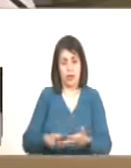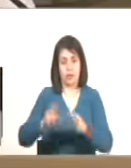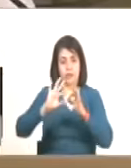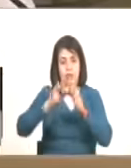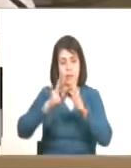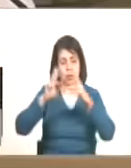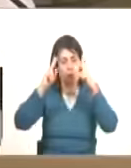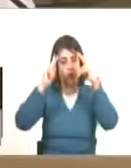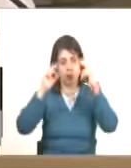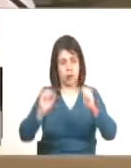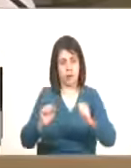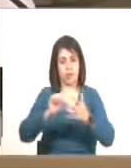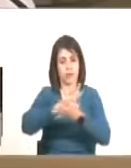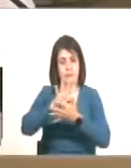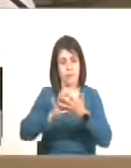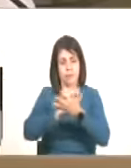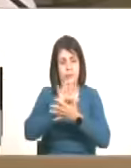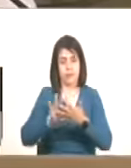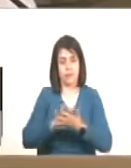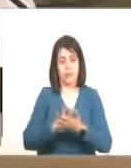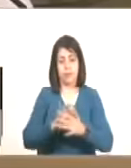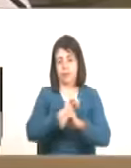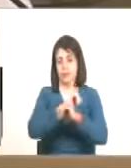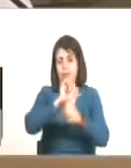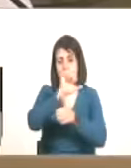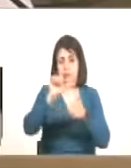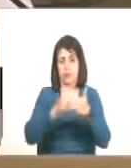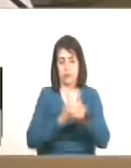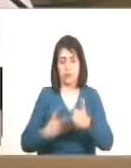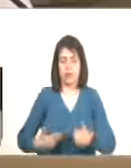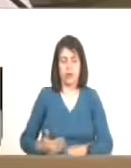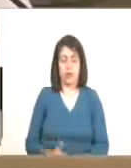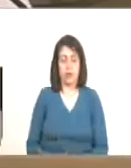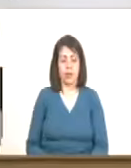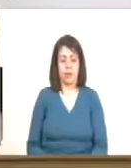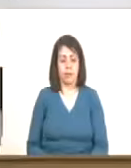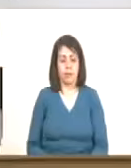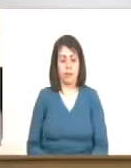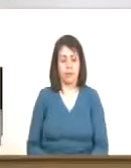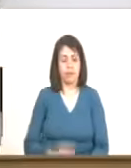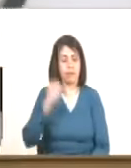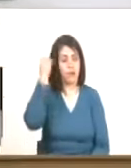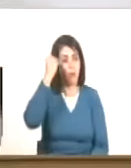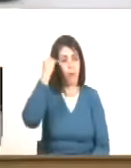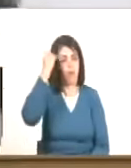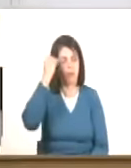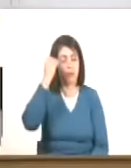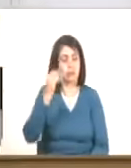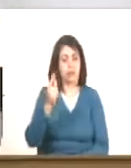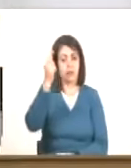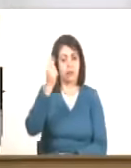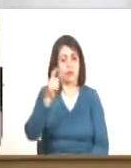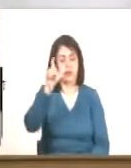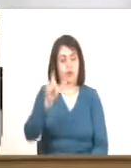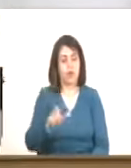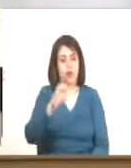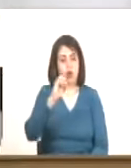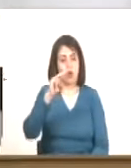intérpretes profesionales de la lengua de señas. Es todo, ciudadano vicepresidente. Consideración. Tiene la palabra el diputado